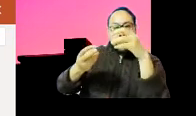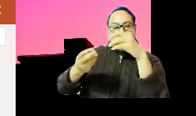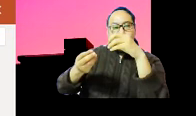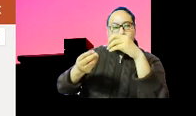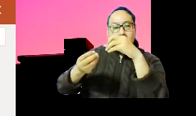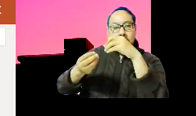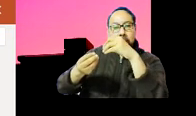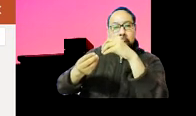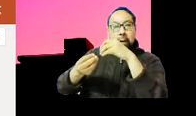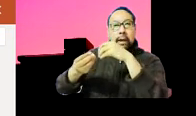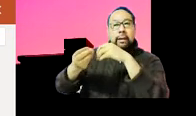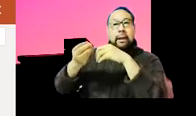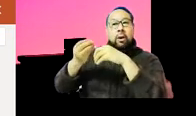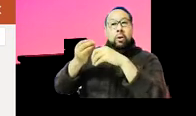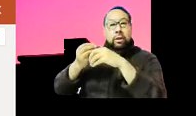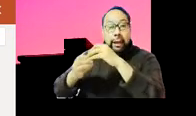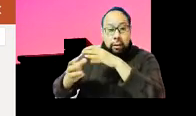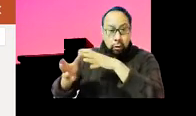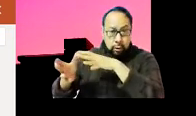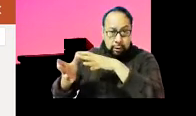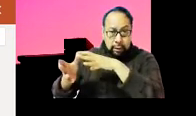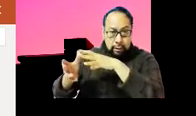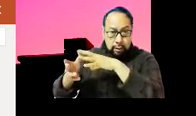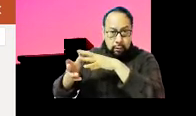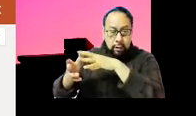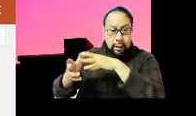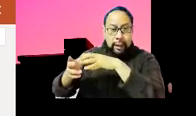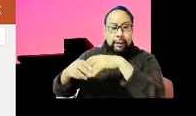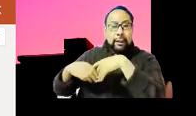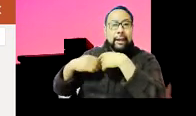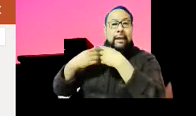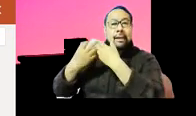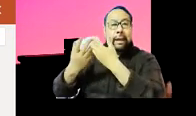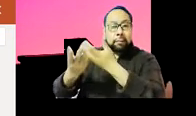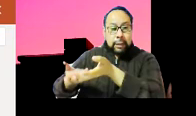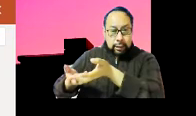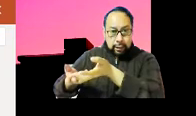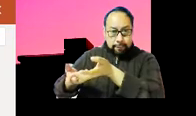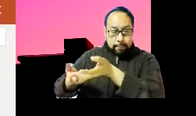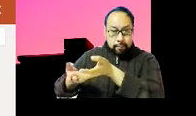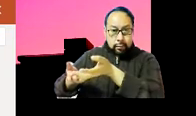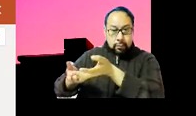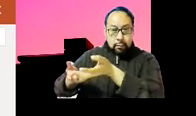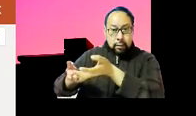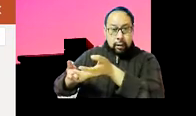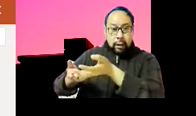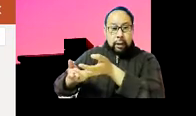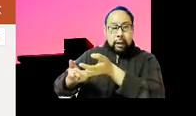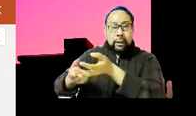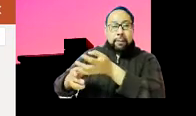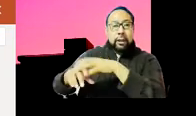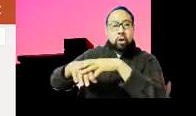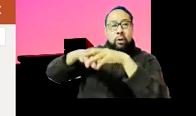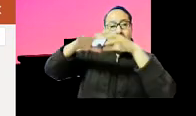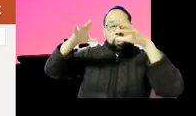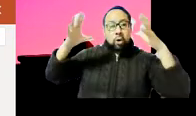De esta manera, y dice, es el contexto, como nos estás diciendo. Es decir, ¿qué se transmite?